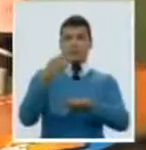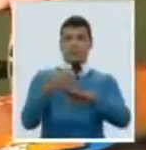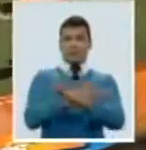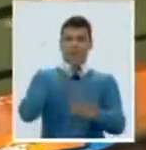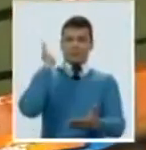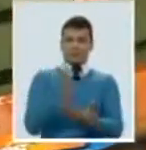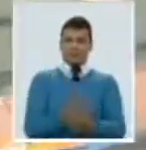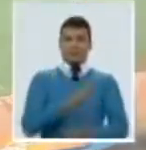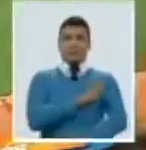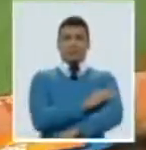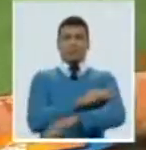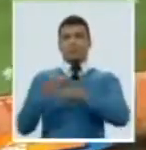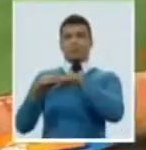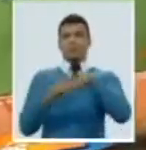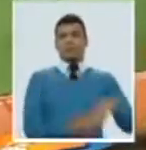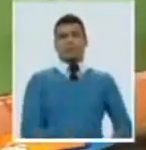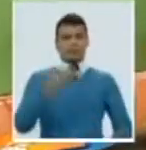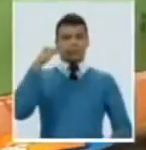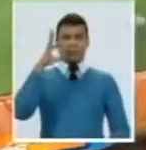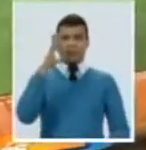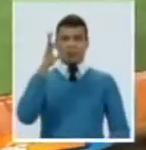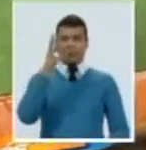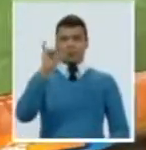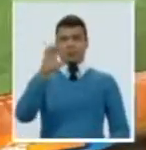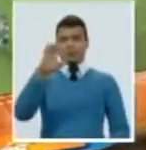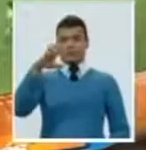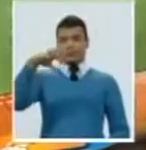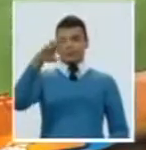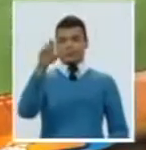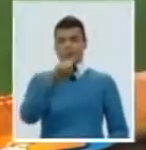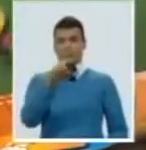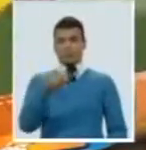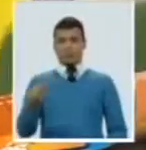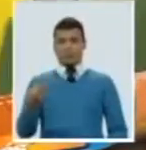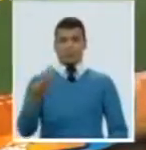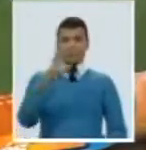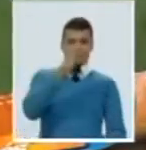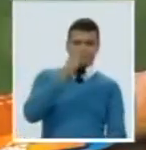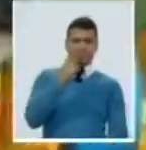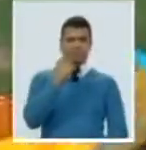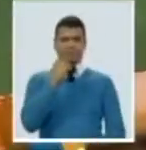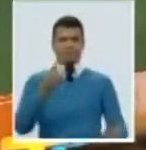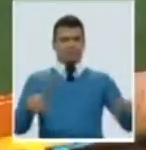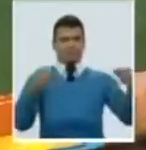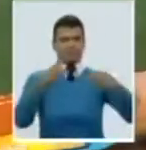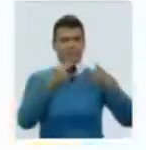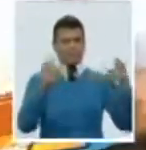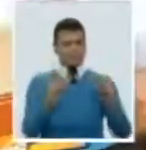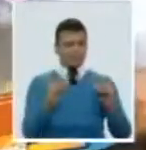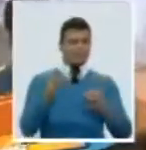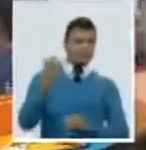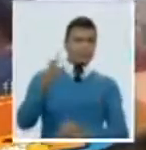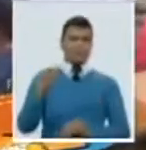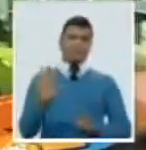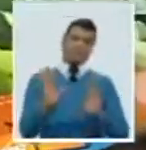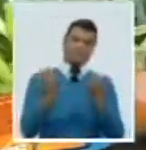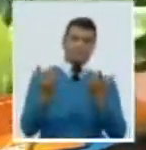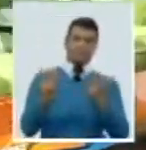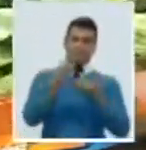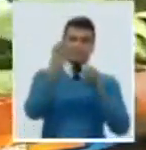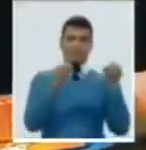una lesión muscular. Y Mario Alberto Yepes, el capitán del equipo, sigue en duda para el encuentro contra Japón. Al